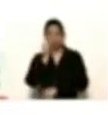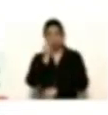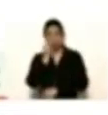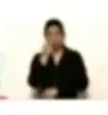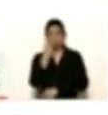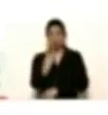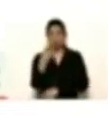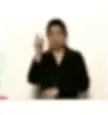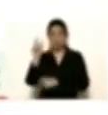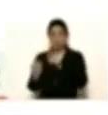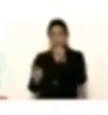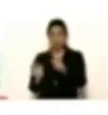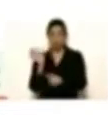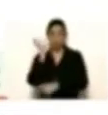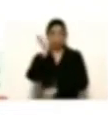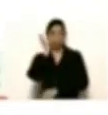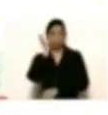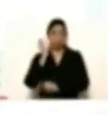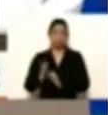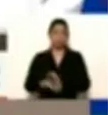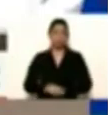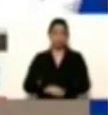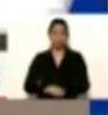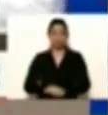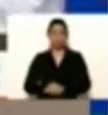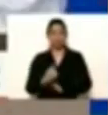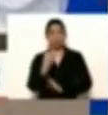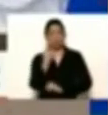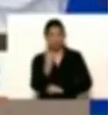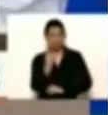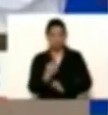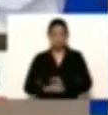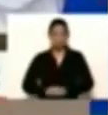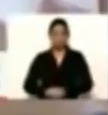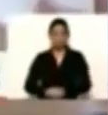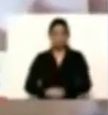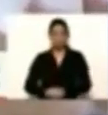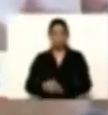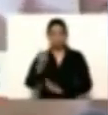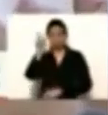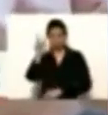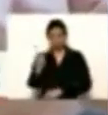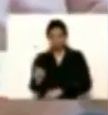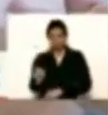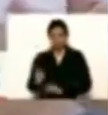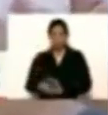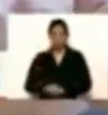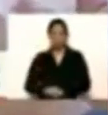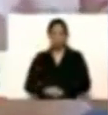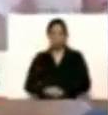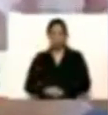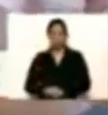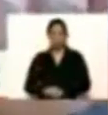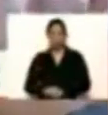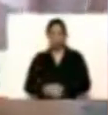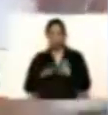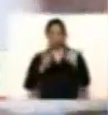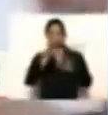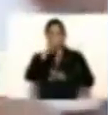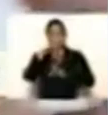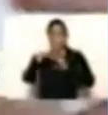personas del sexo femenino. Una persona menor de edad, de 9 años de